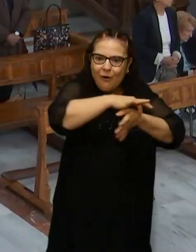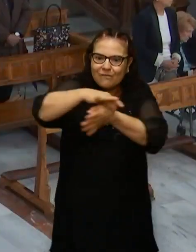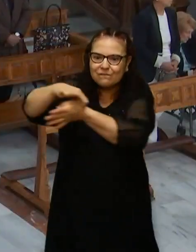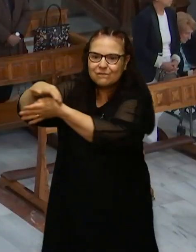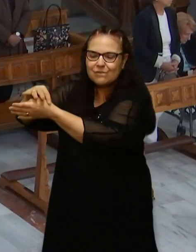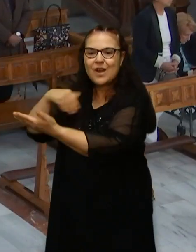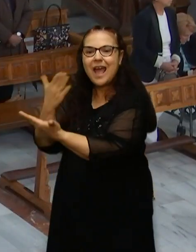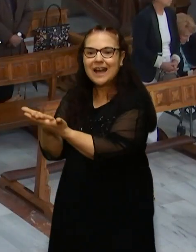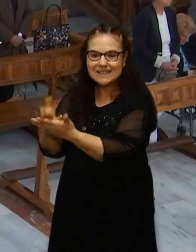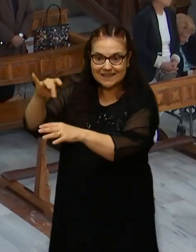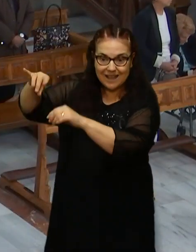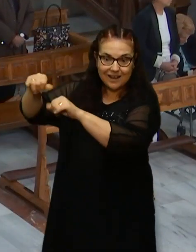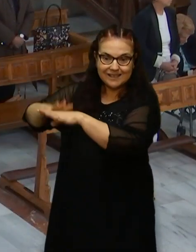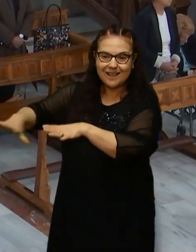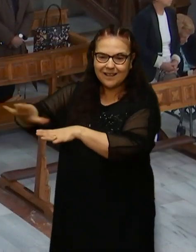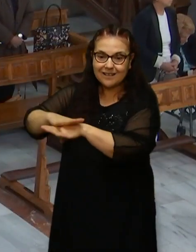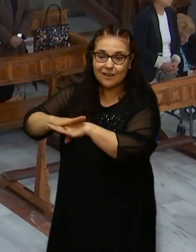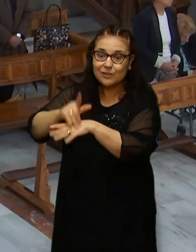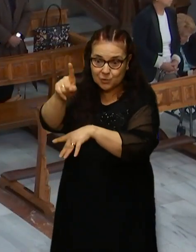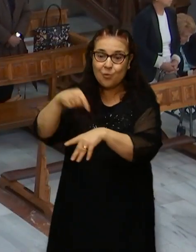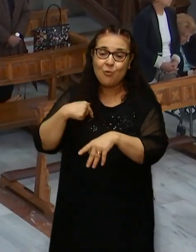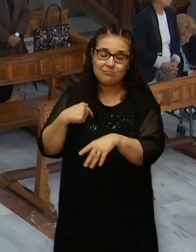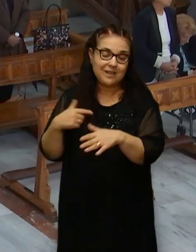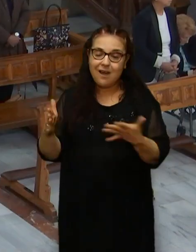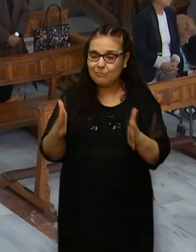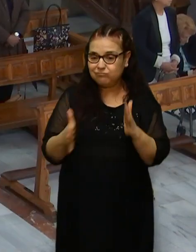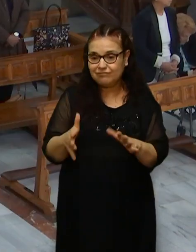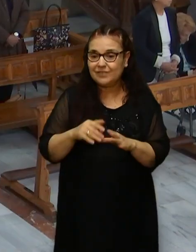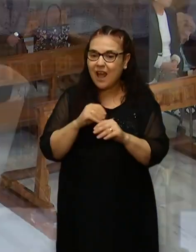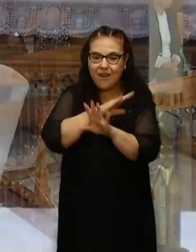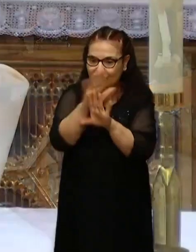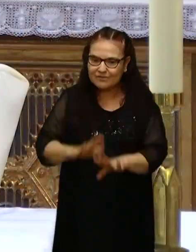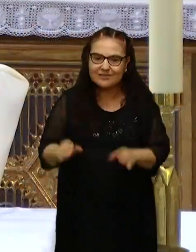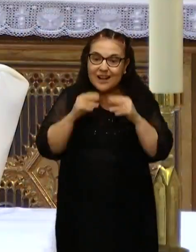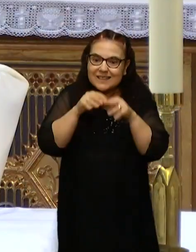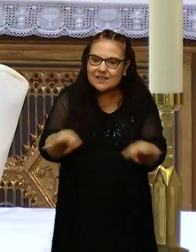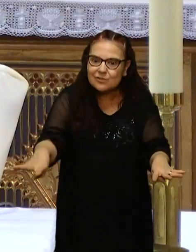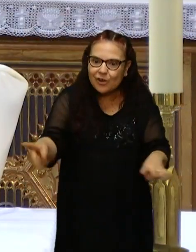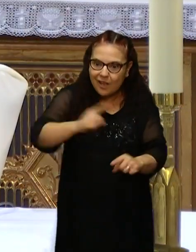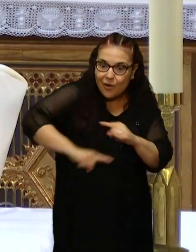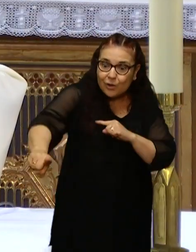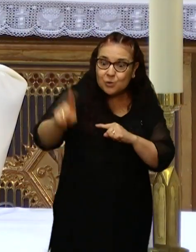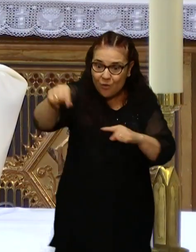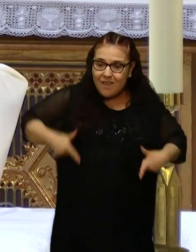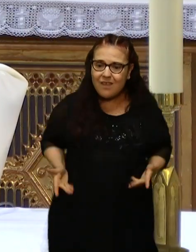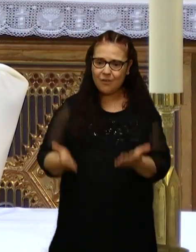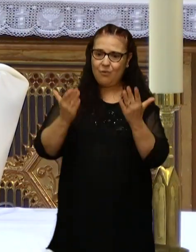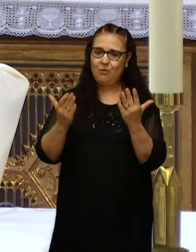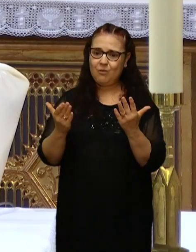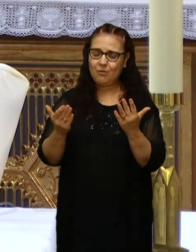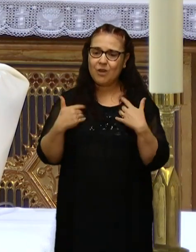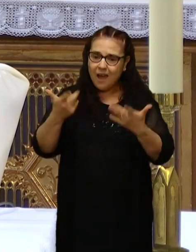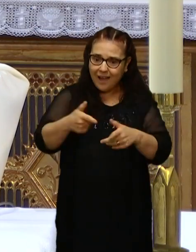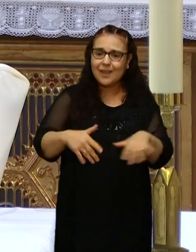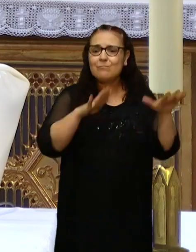promisión. Tú, en la etapa final de la historia, has enviado a tu Hijo como huésped